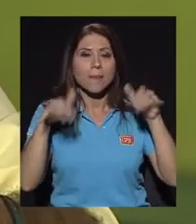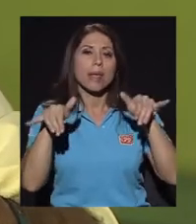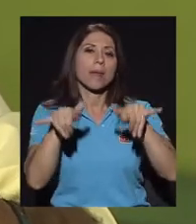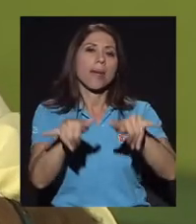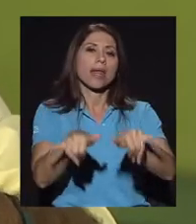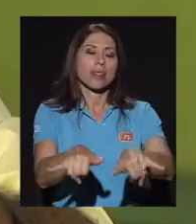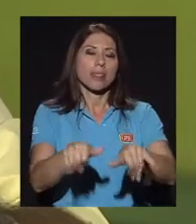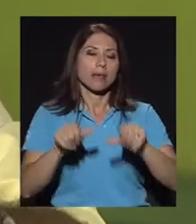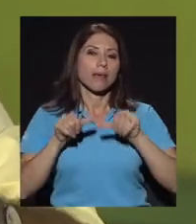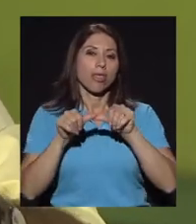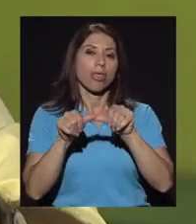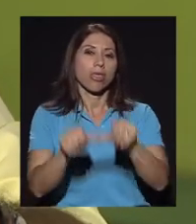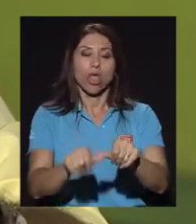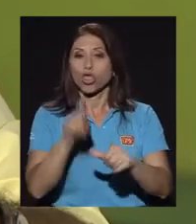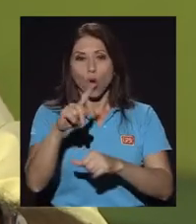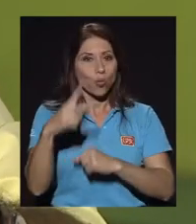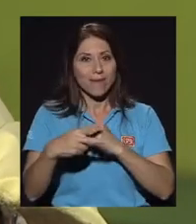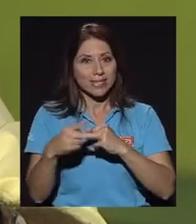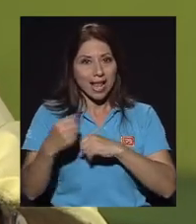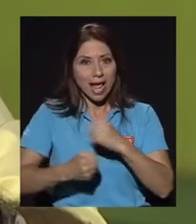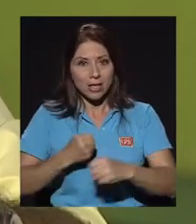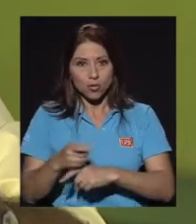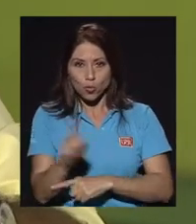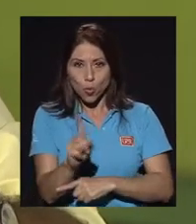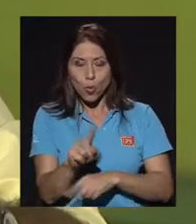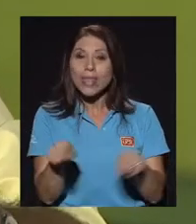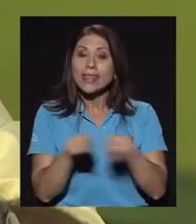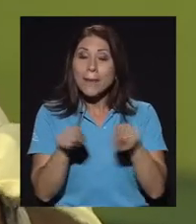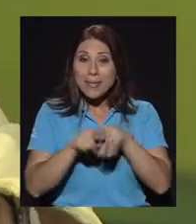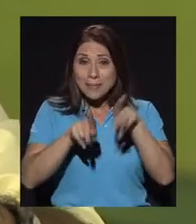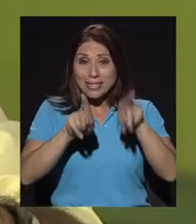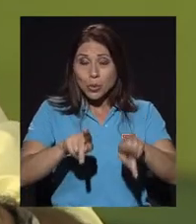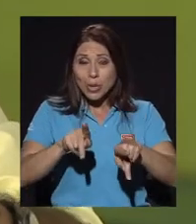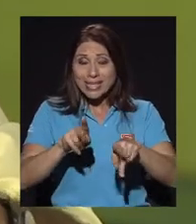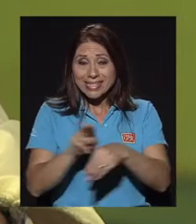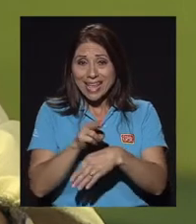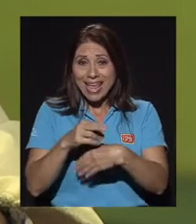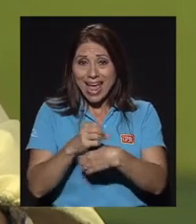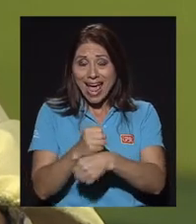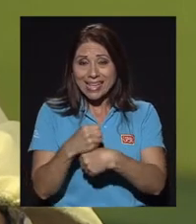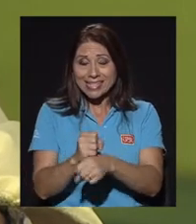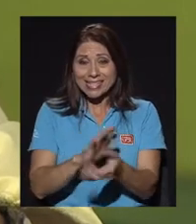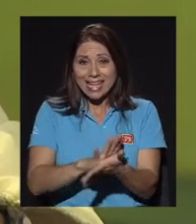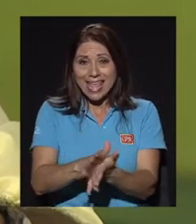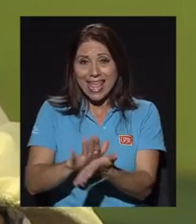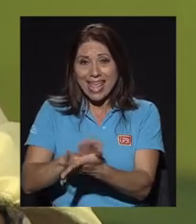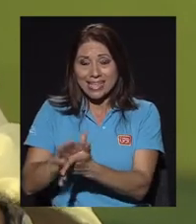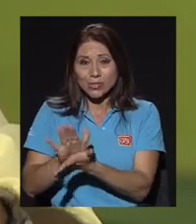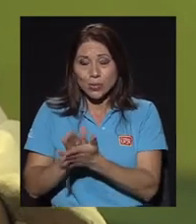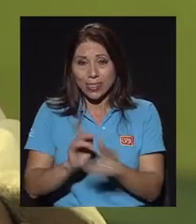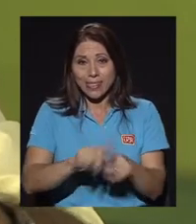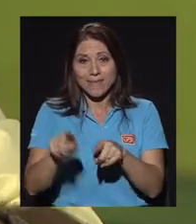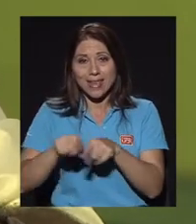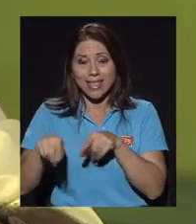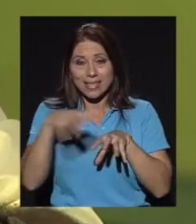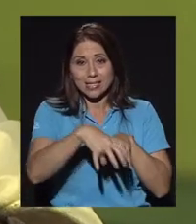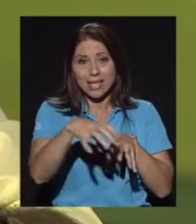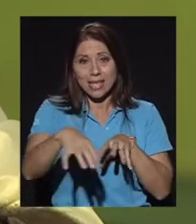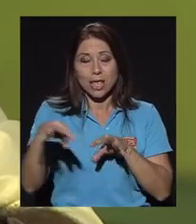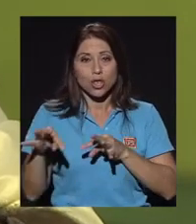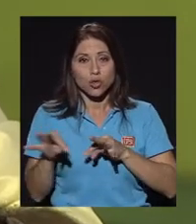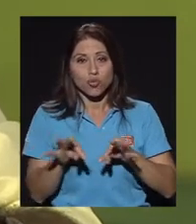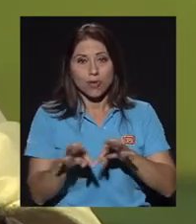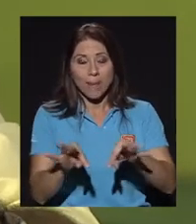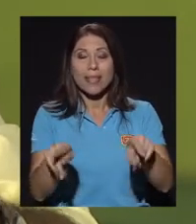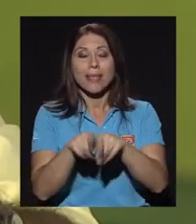vez al año, sino que inclusive también que los queseros del resto del cantón de Turrialba, de los otros distritos, también puedan participar en